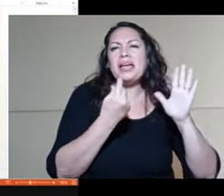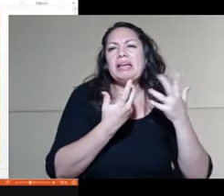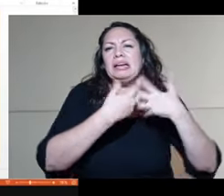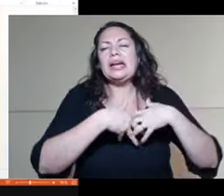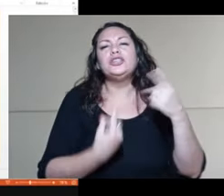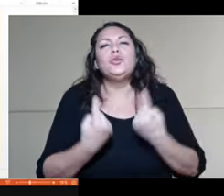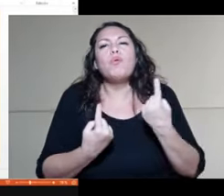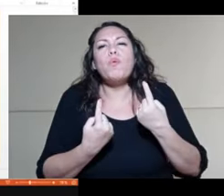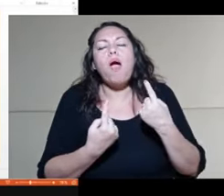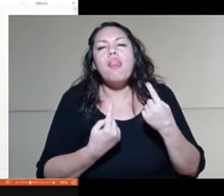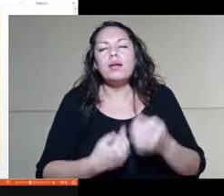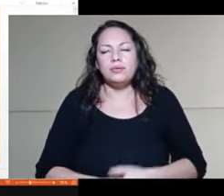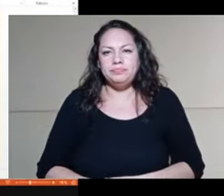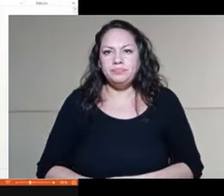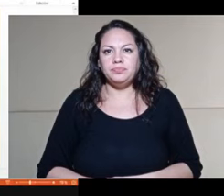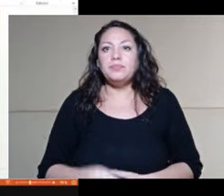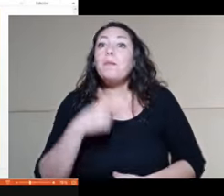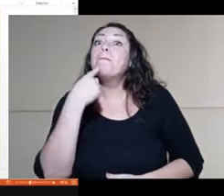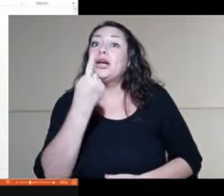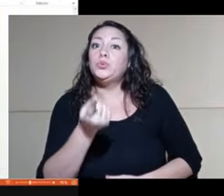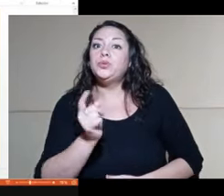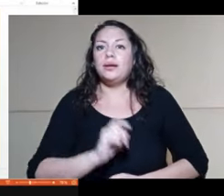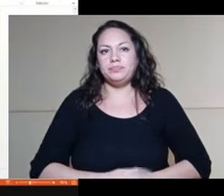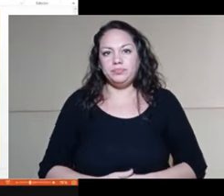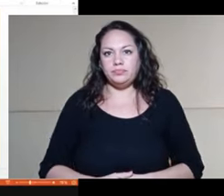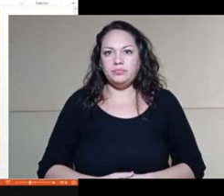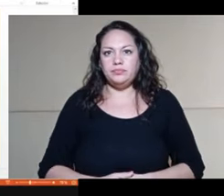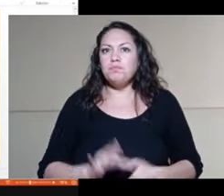plantas, ¿para qué estarán asociados los corpúsculos de Meissner?